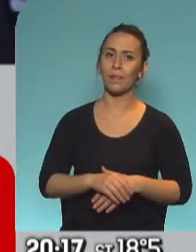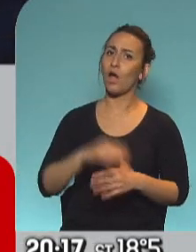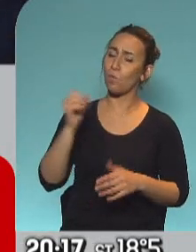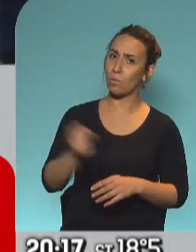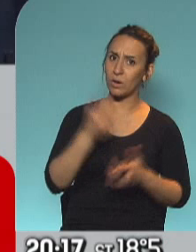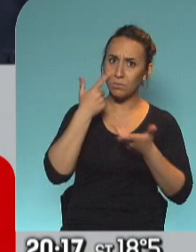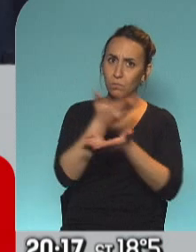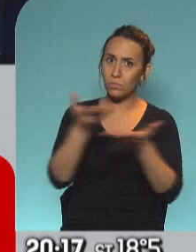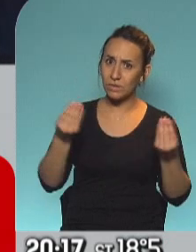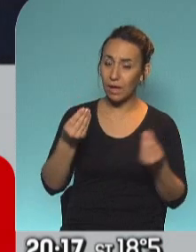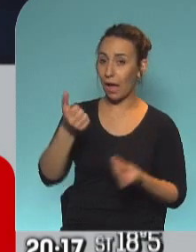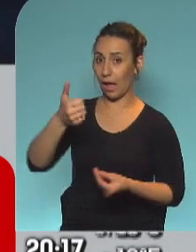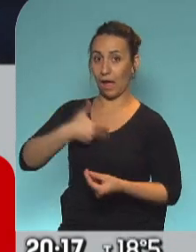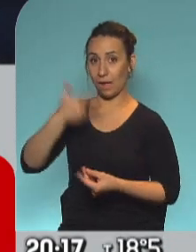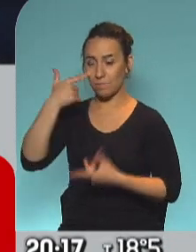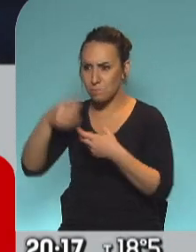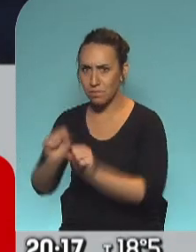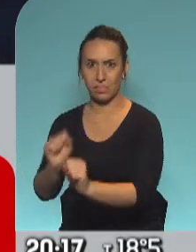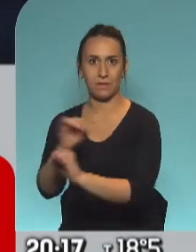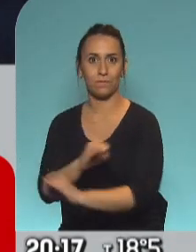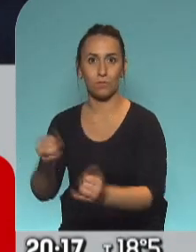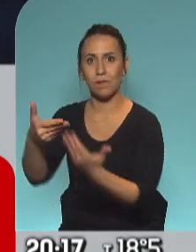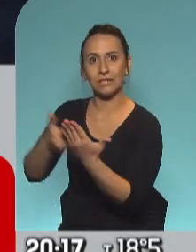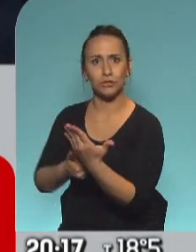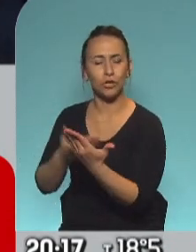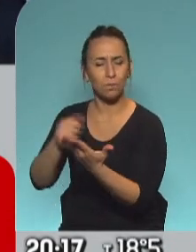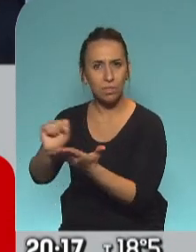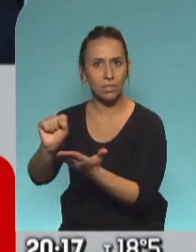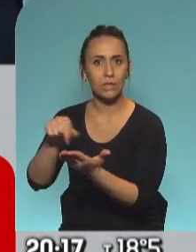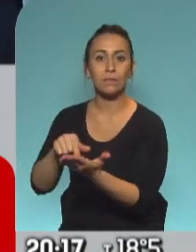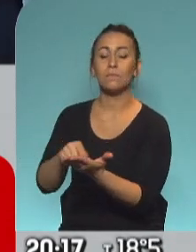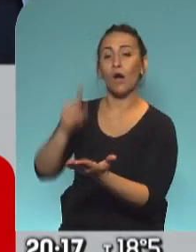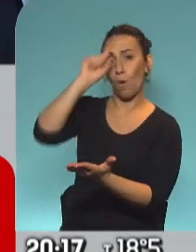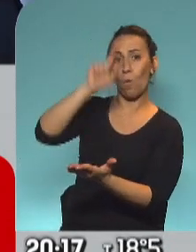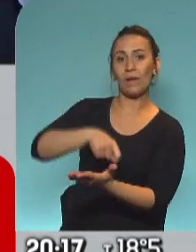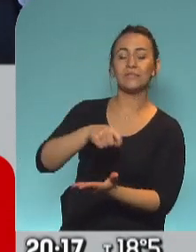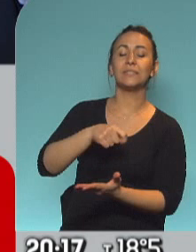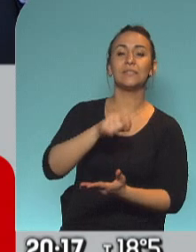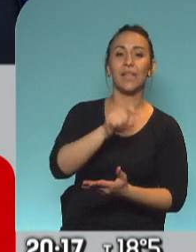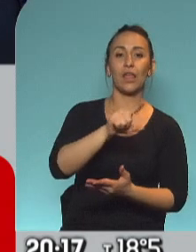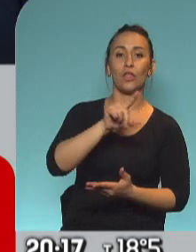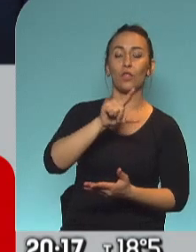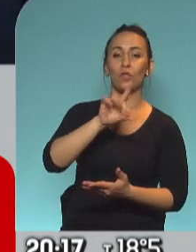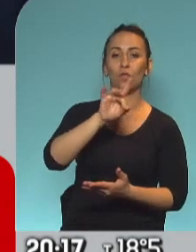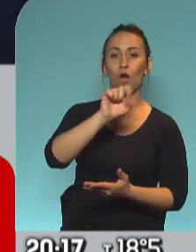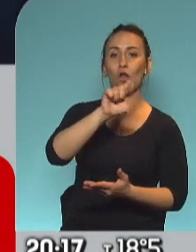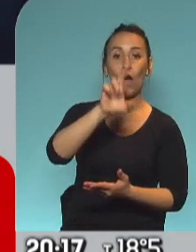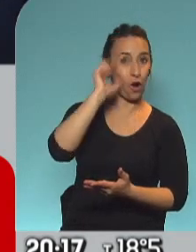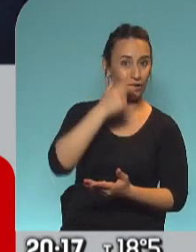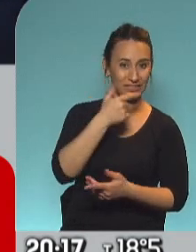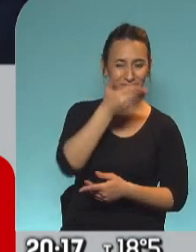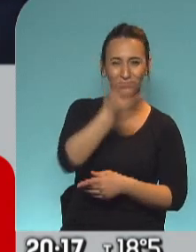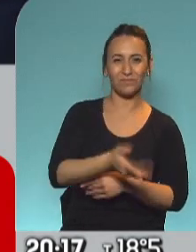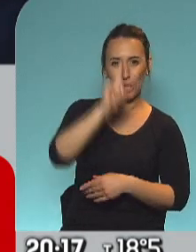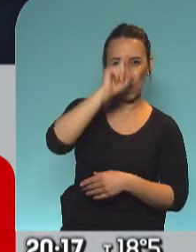AFI encuentra esta información. Acá había un pedido de informes del juez federal de Dolores, Alejo Ramos Padilla, sobre el